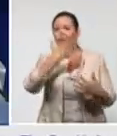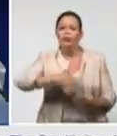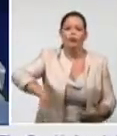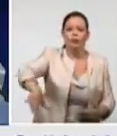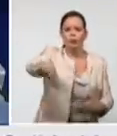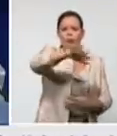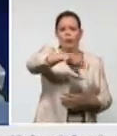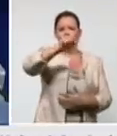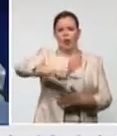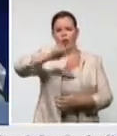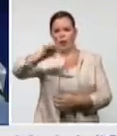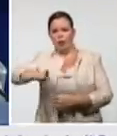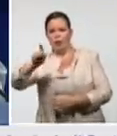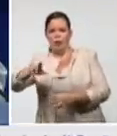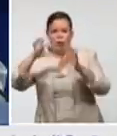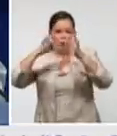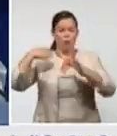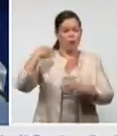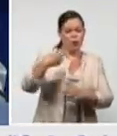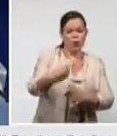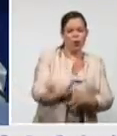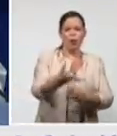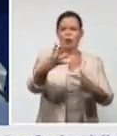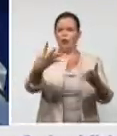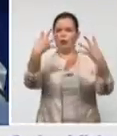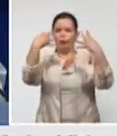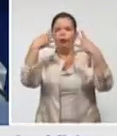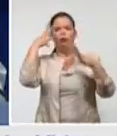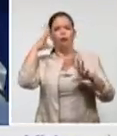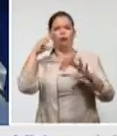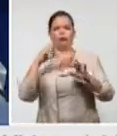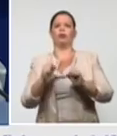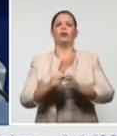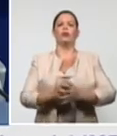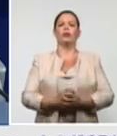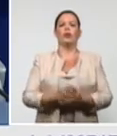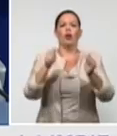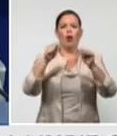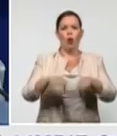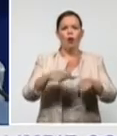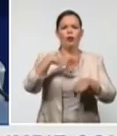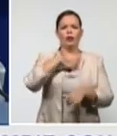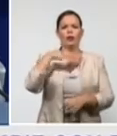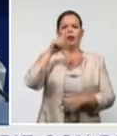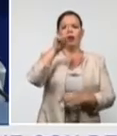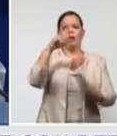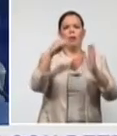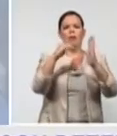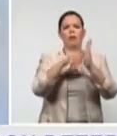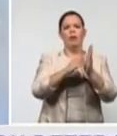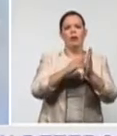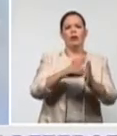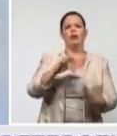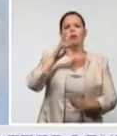información diariamente. Cuba hoy amanece con 1.377 pacientes